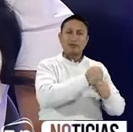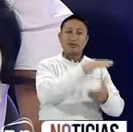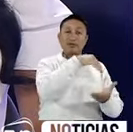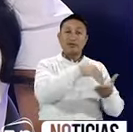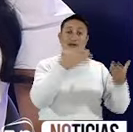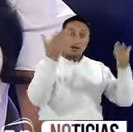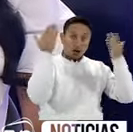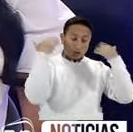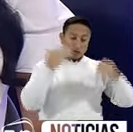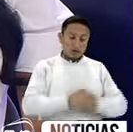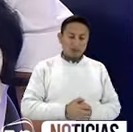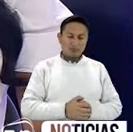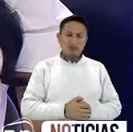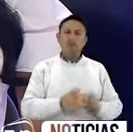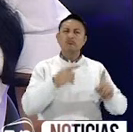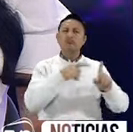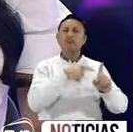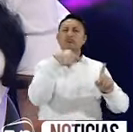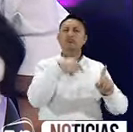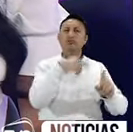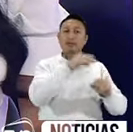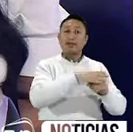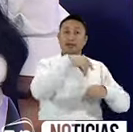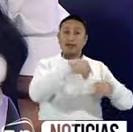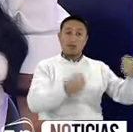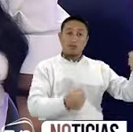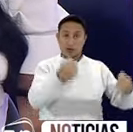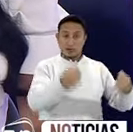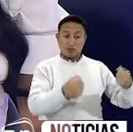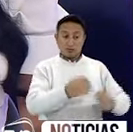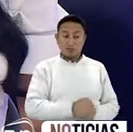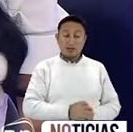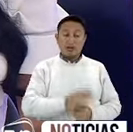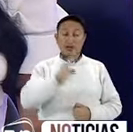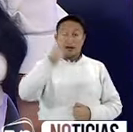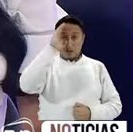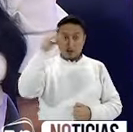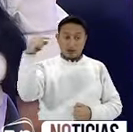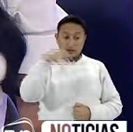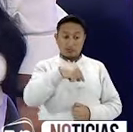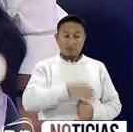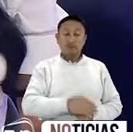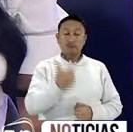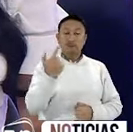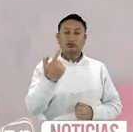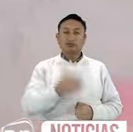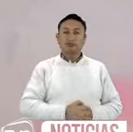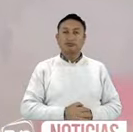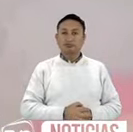de Guayaquil. La víctima se encontraba dentro de un vehículo donde la policía encontró un arma.